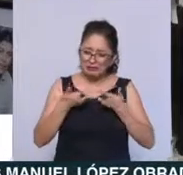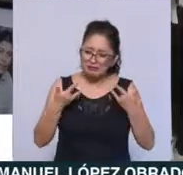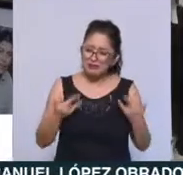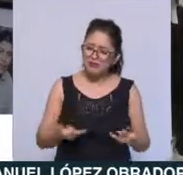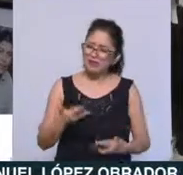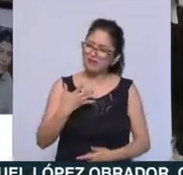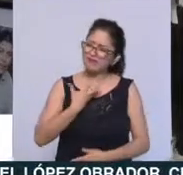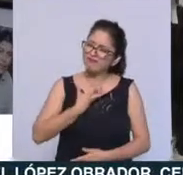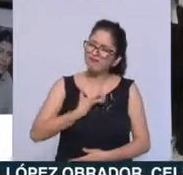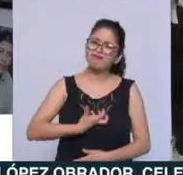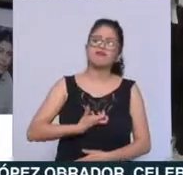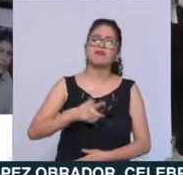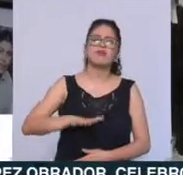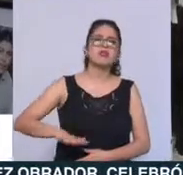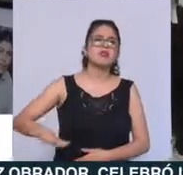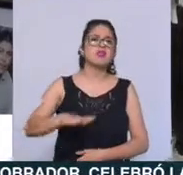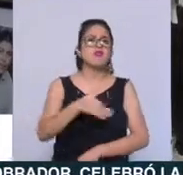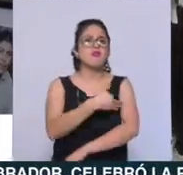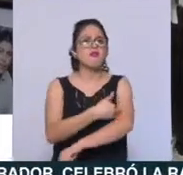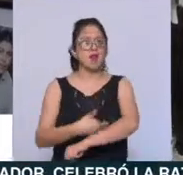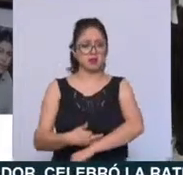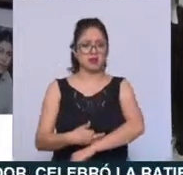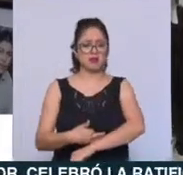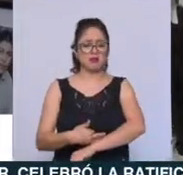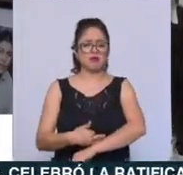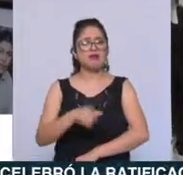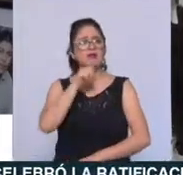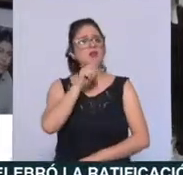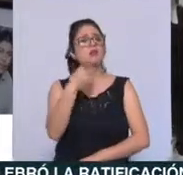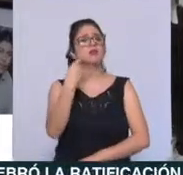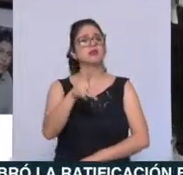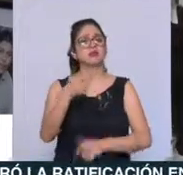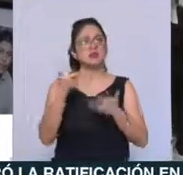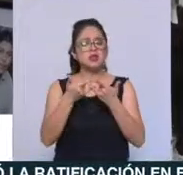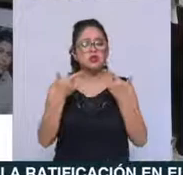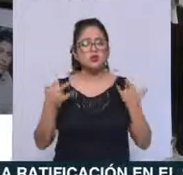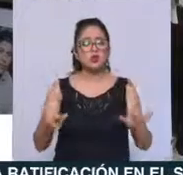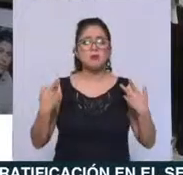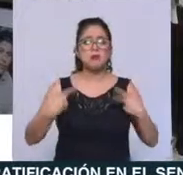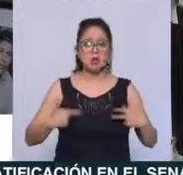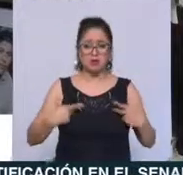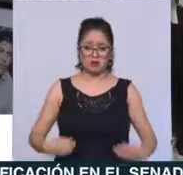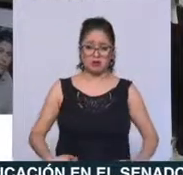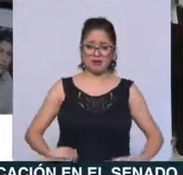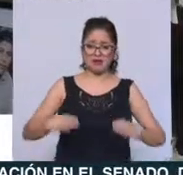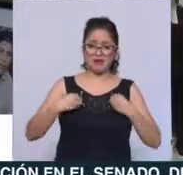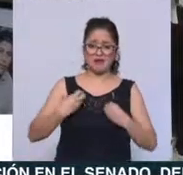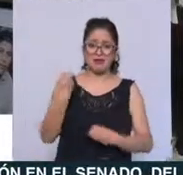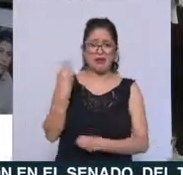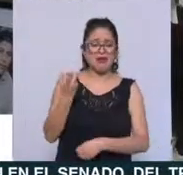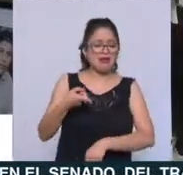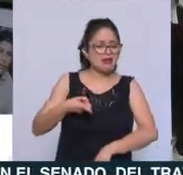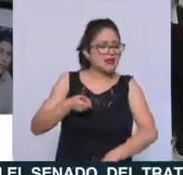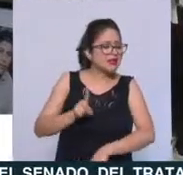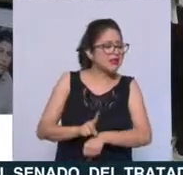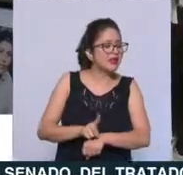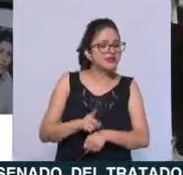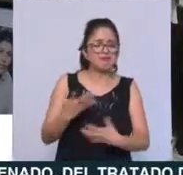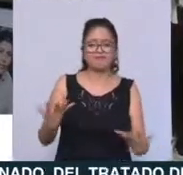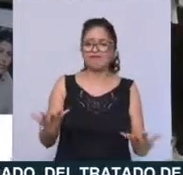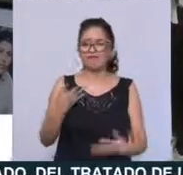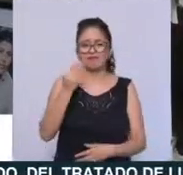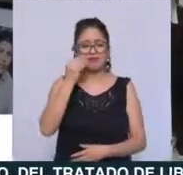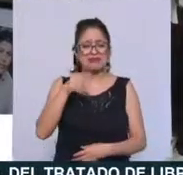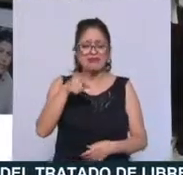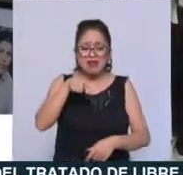familias de esta demarcación, una historia para los sobrevivientes de un hecho como el que se